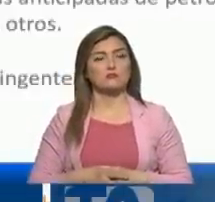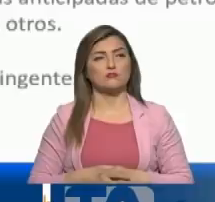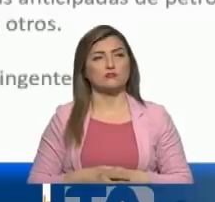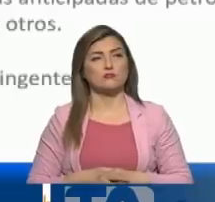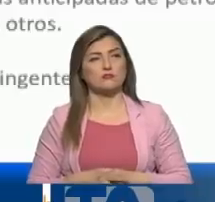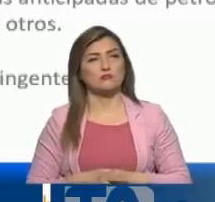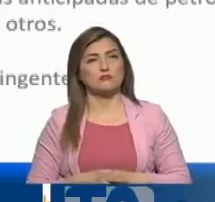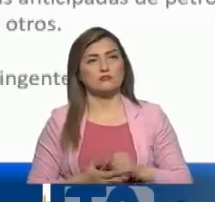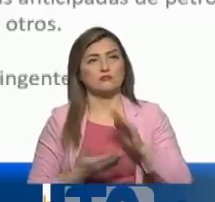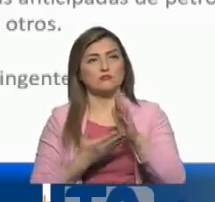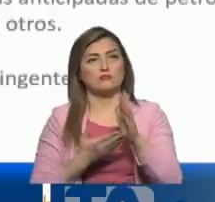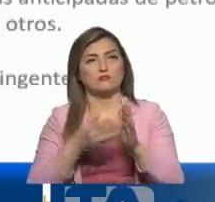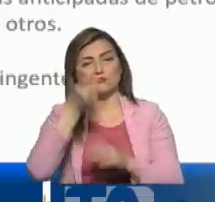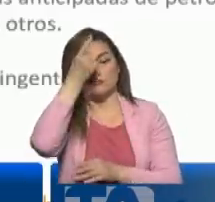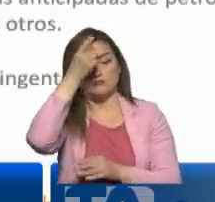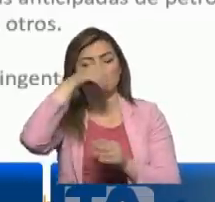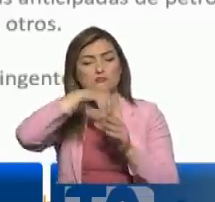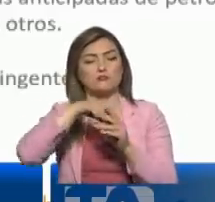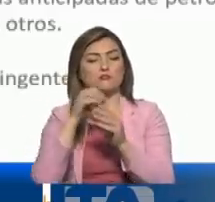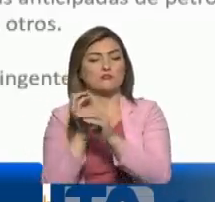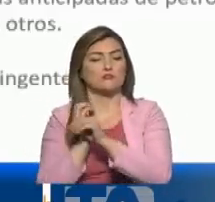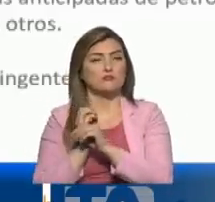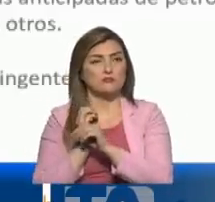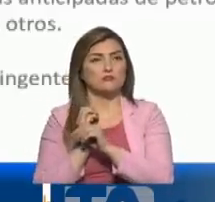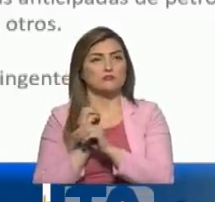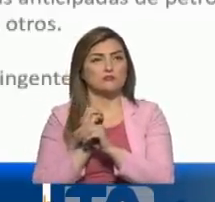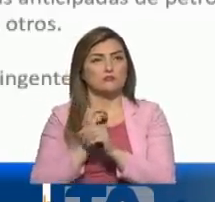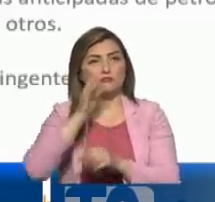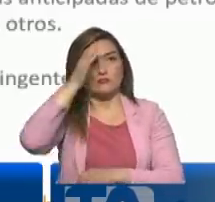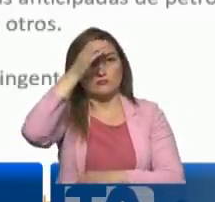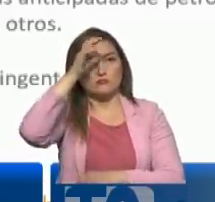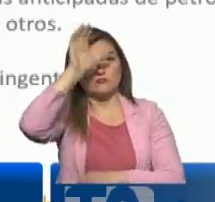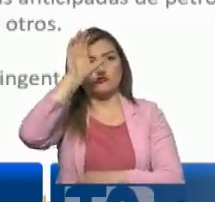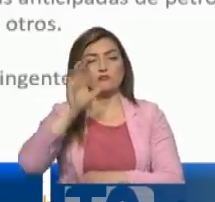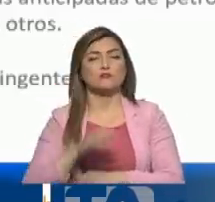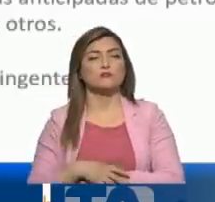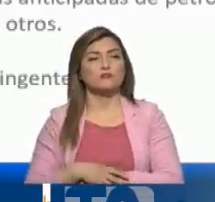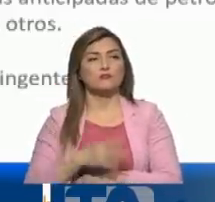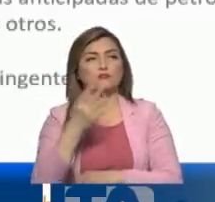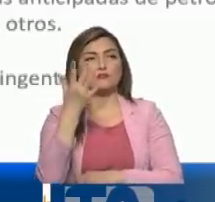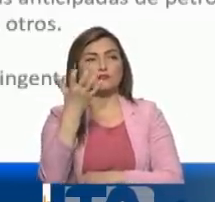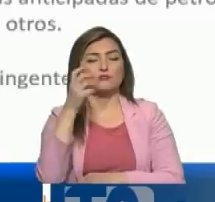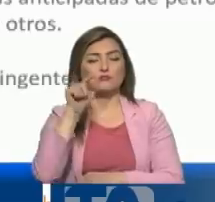las obligaciones de deuda interna y solamente en ese concepto se tenían